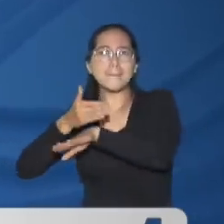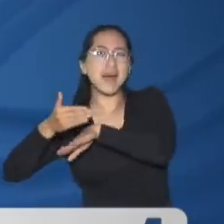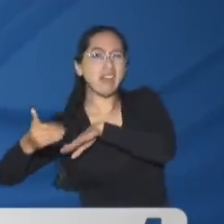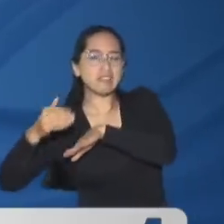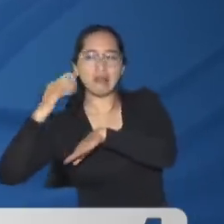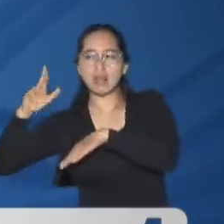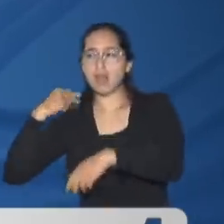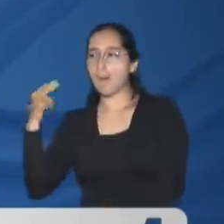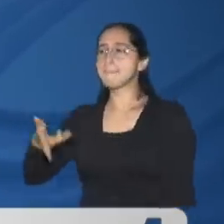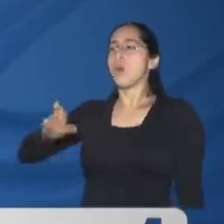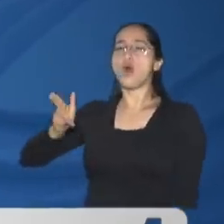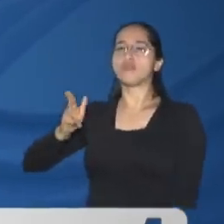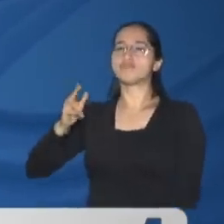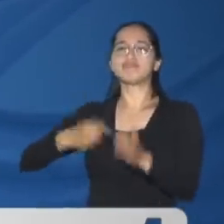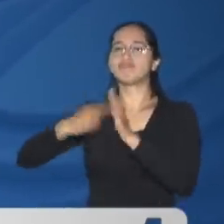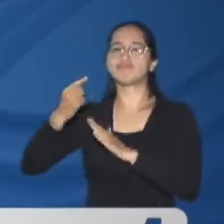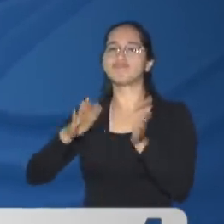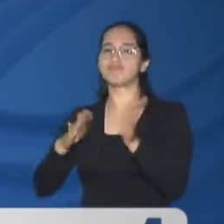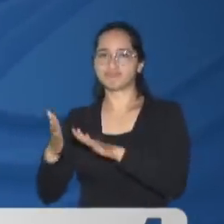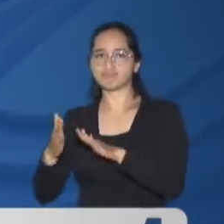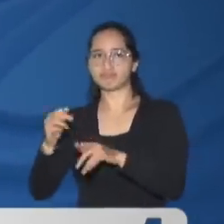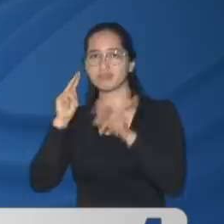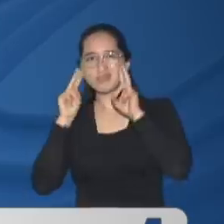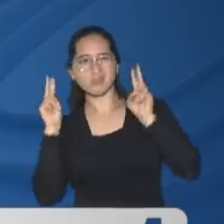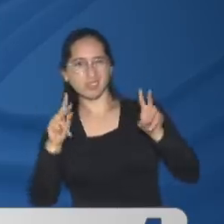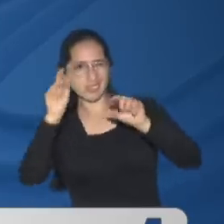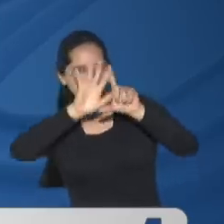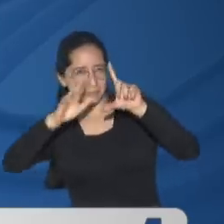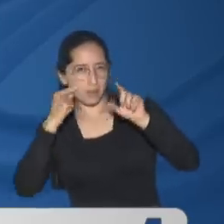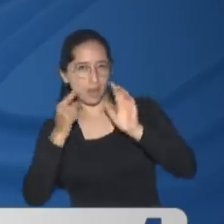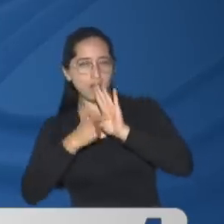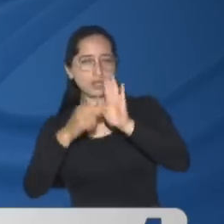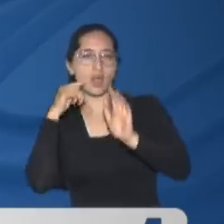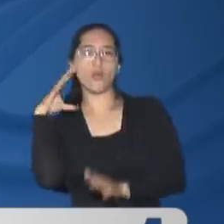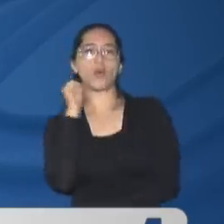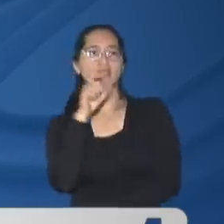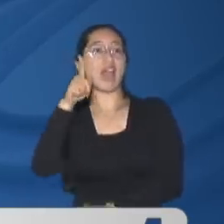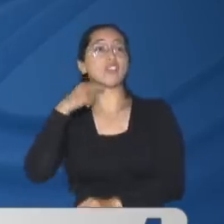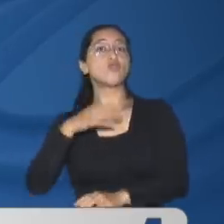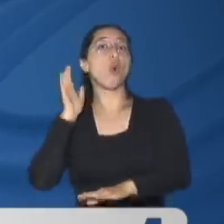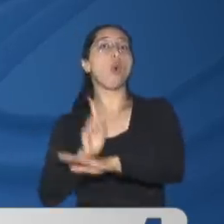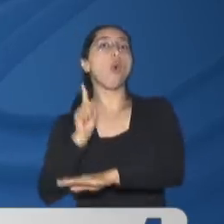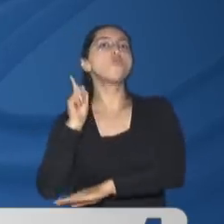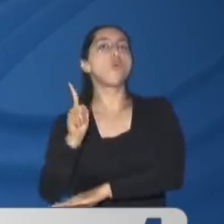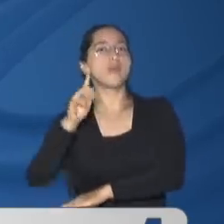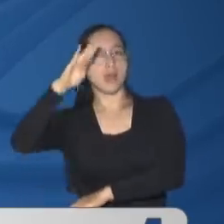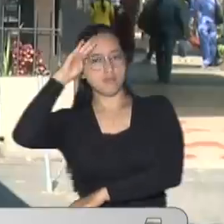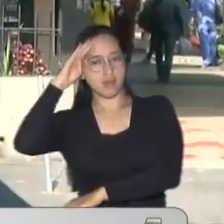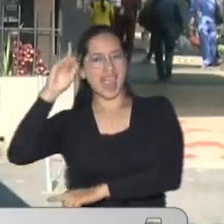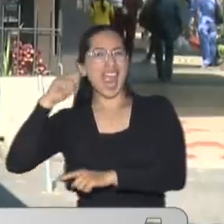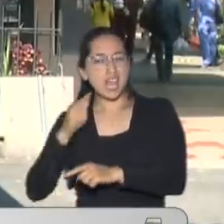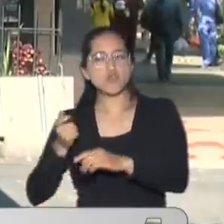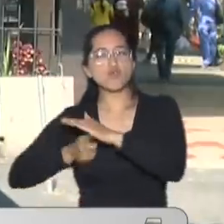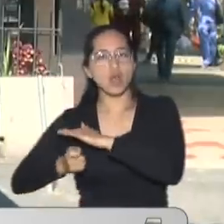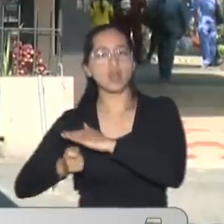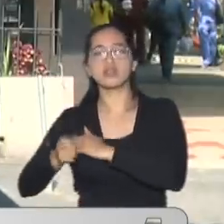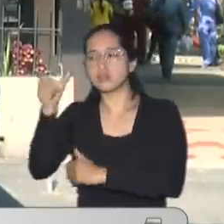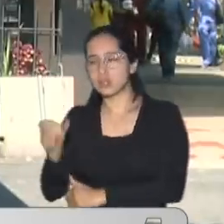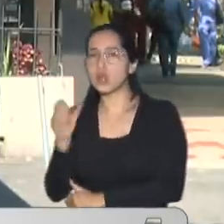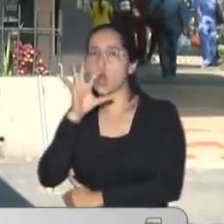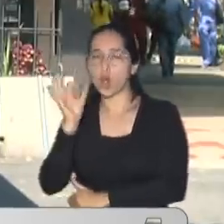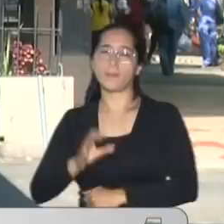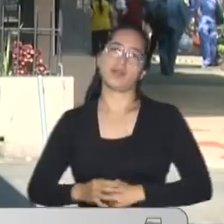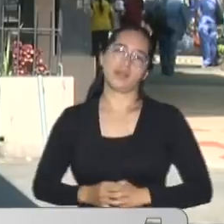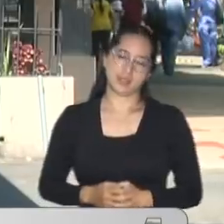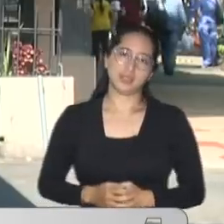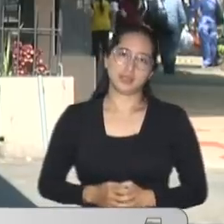son increpados por la comunidad acusándolos de haber asesinado al hombre de 31 años. La policía no lo quiso dejar llevar.